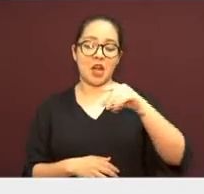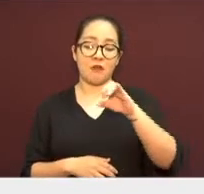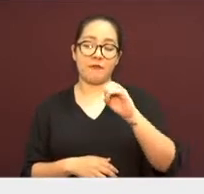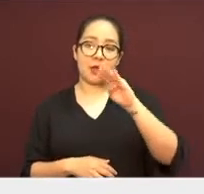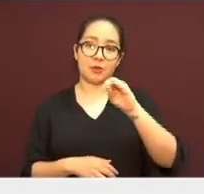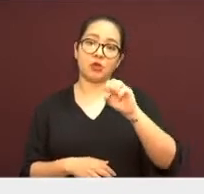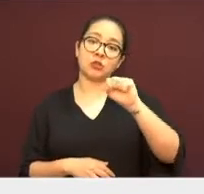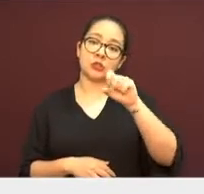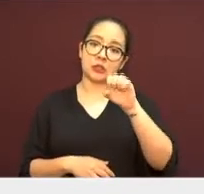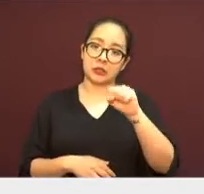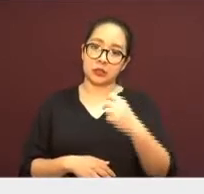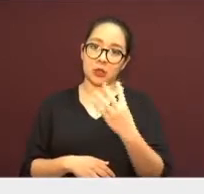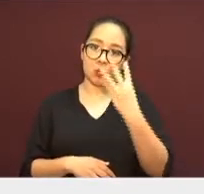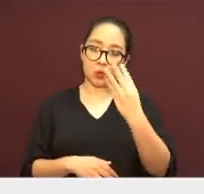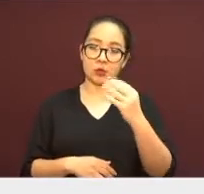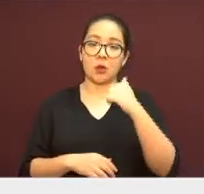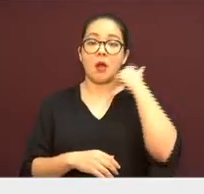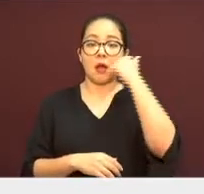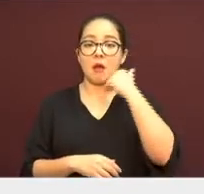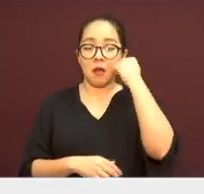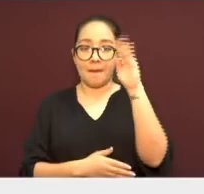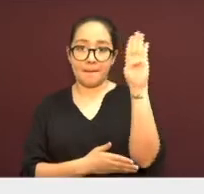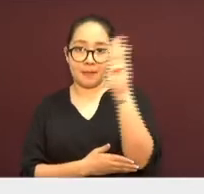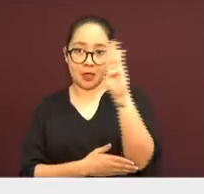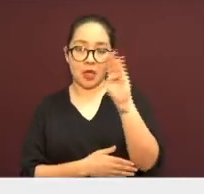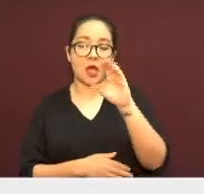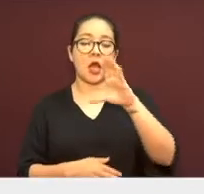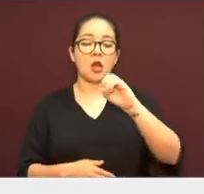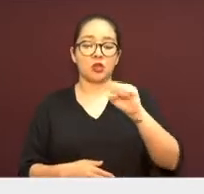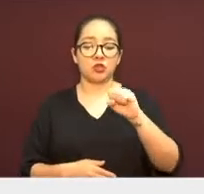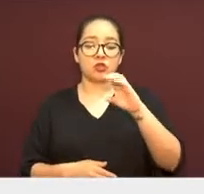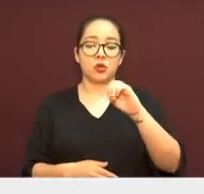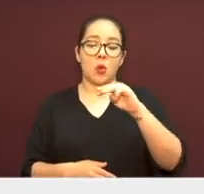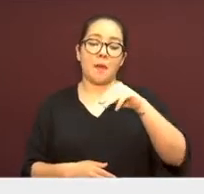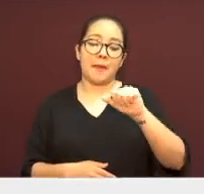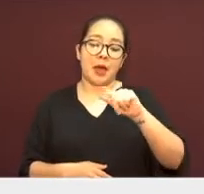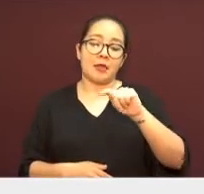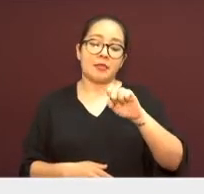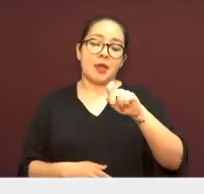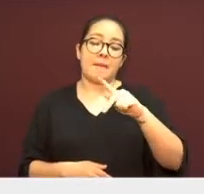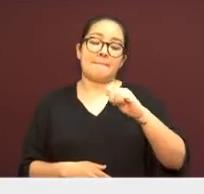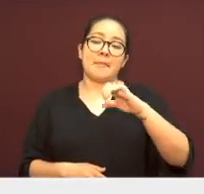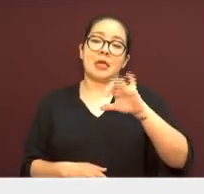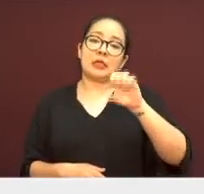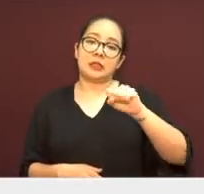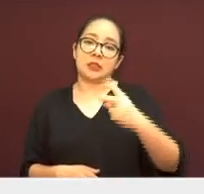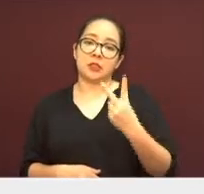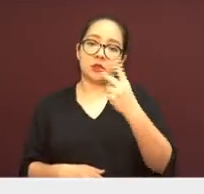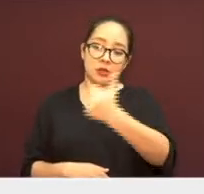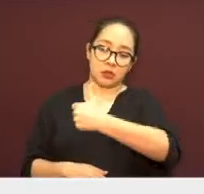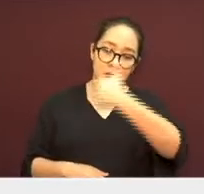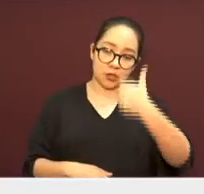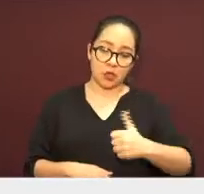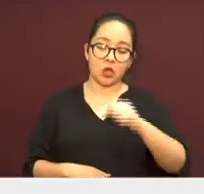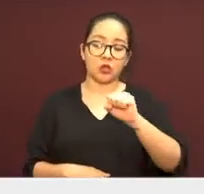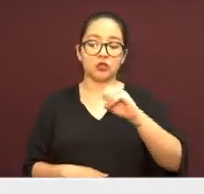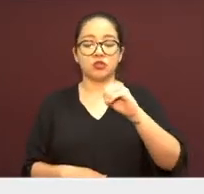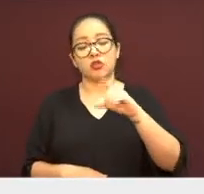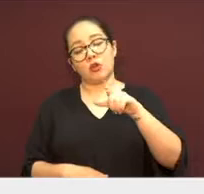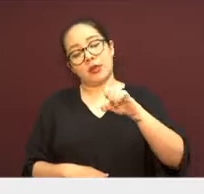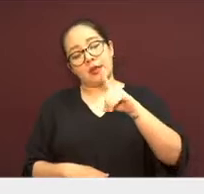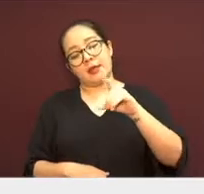actopan y banderilla y coscomatepec 62 cada uno soledad de doblado 60